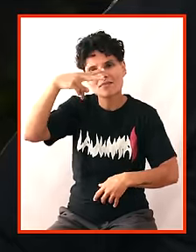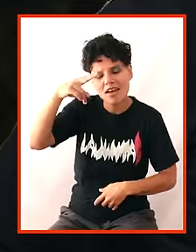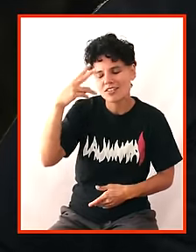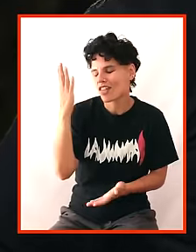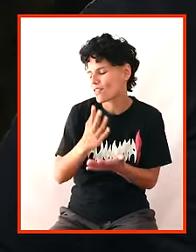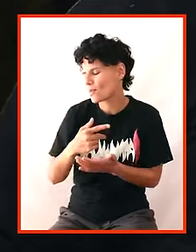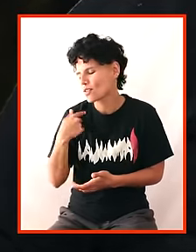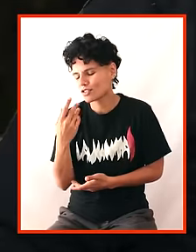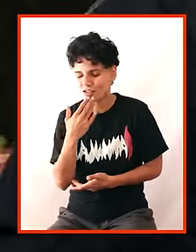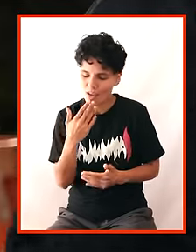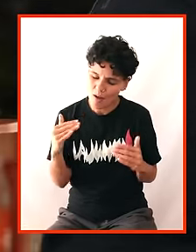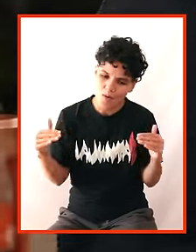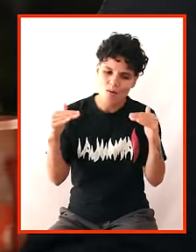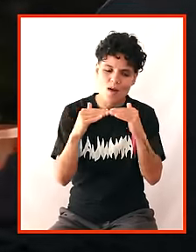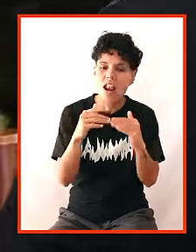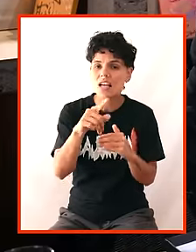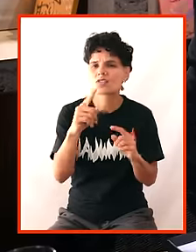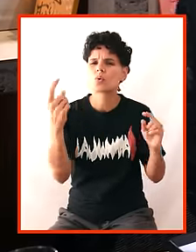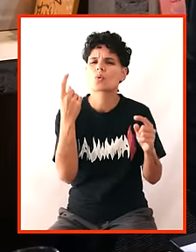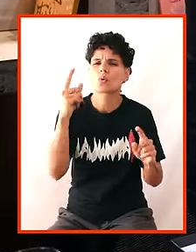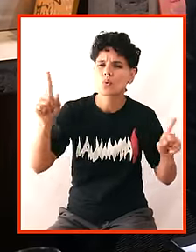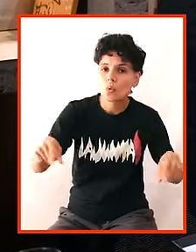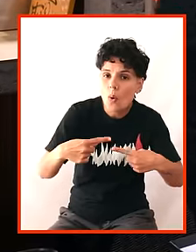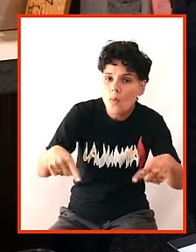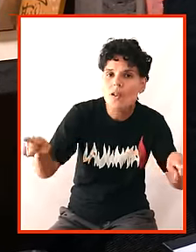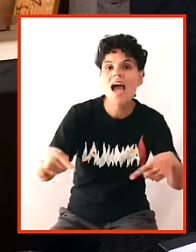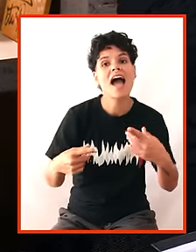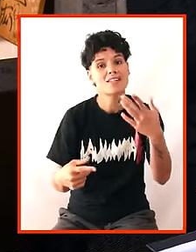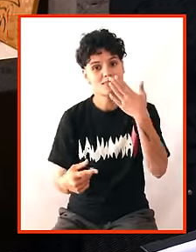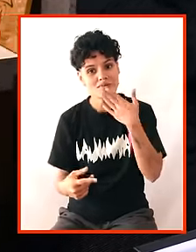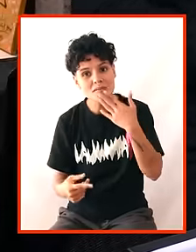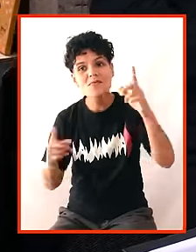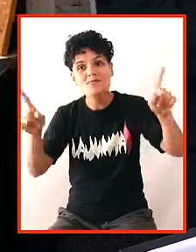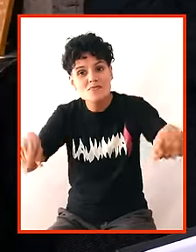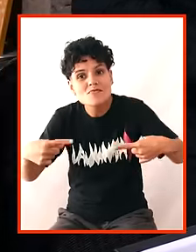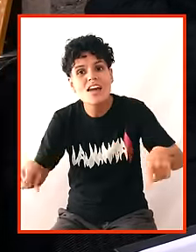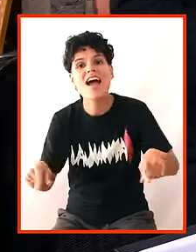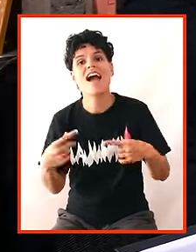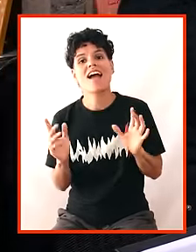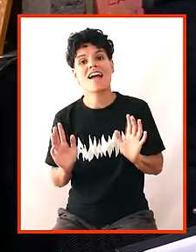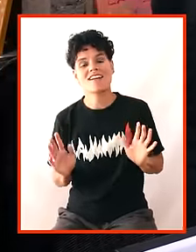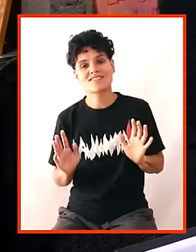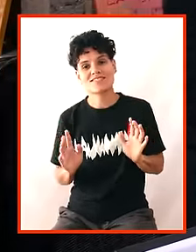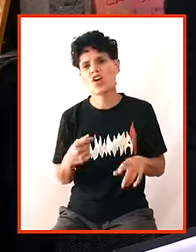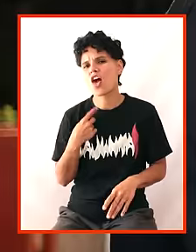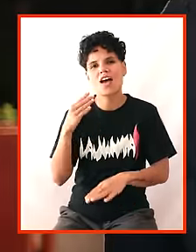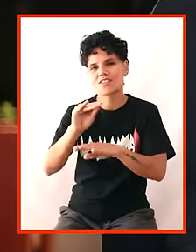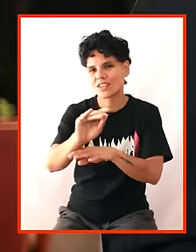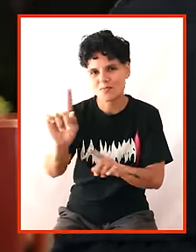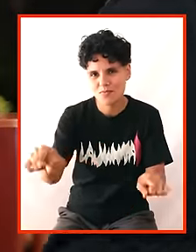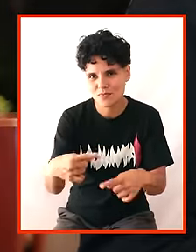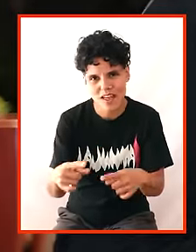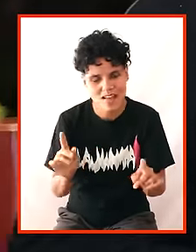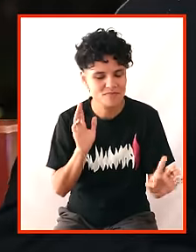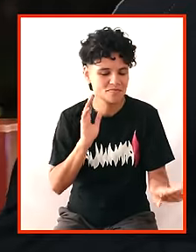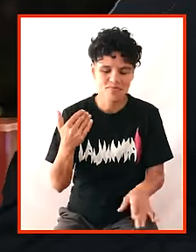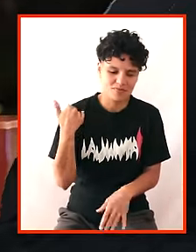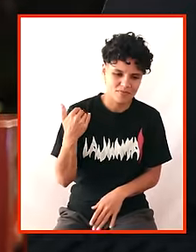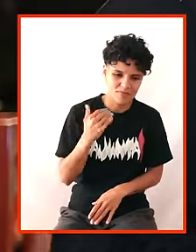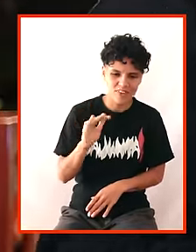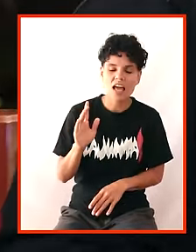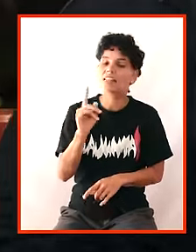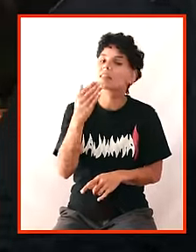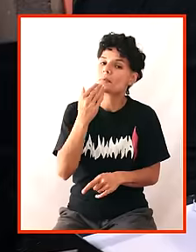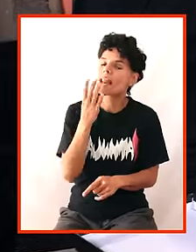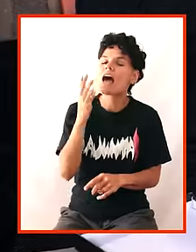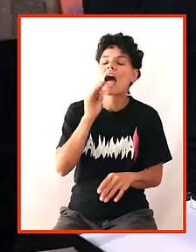que la gente de México. Hubo un cumpleaños. Sí, no, quizás no con la ficha técnica. Oye, a propósito de los videos, a